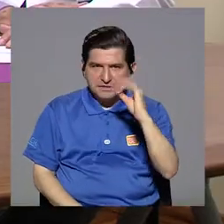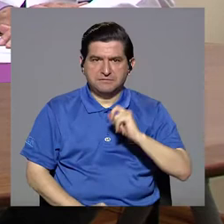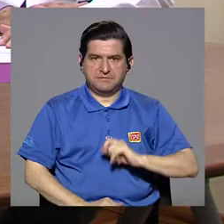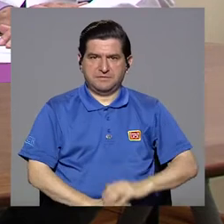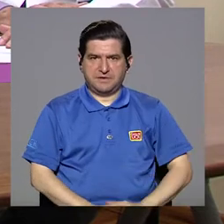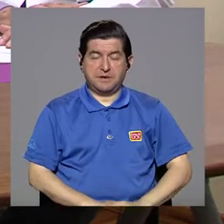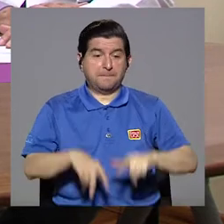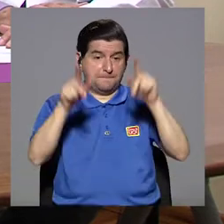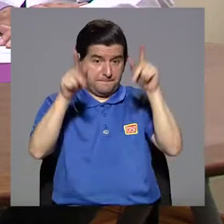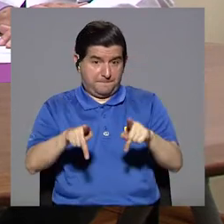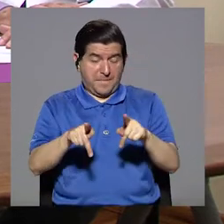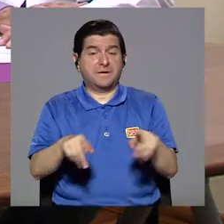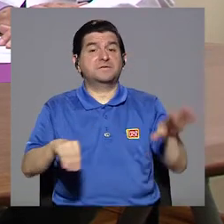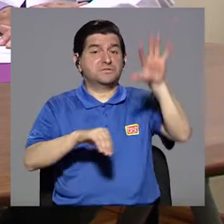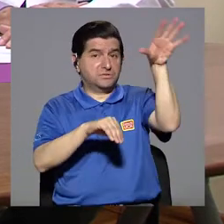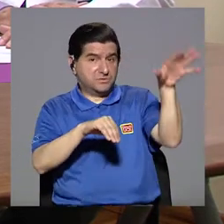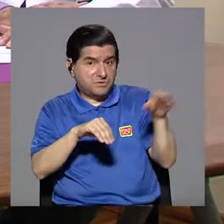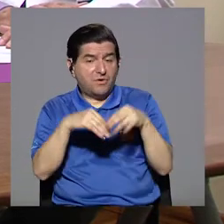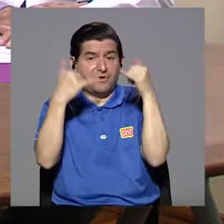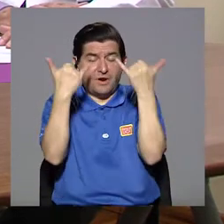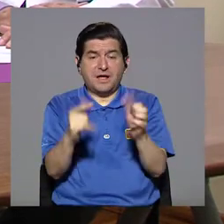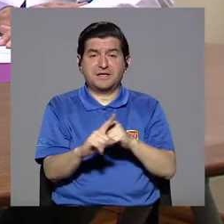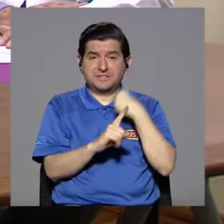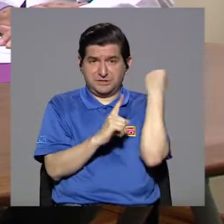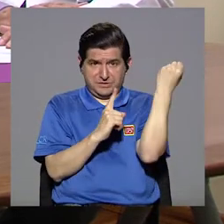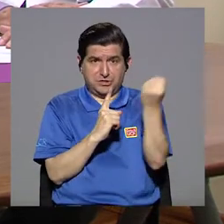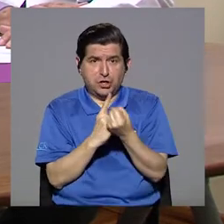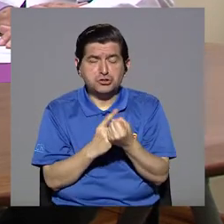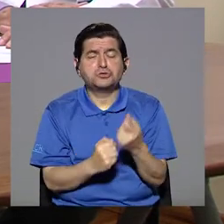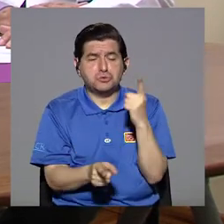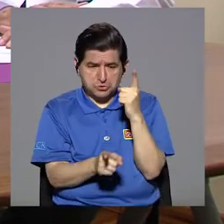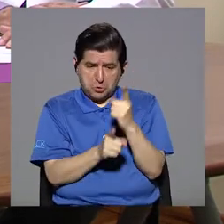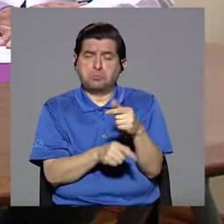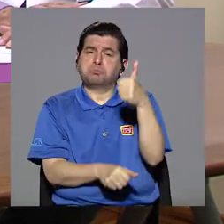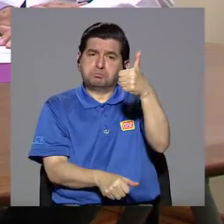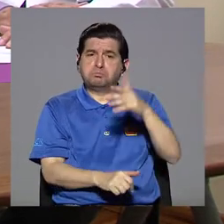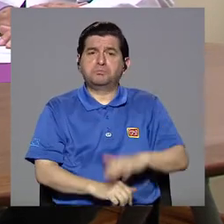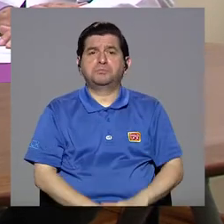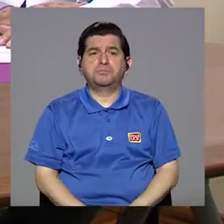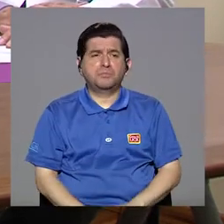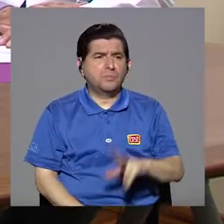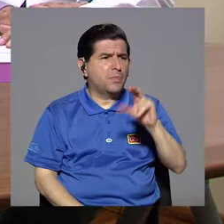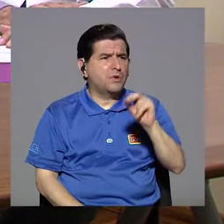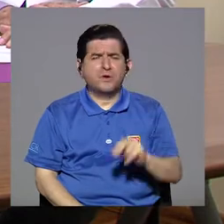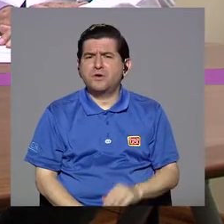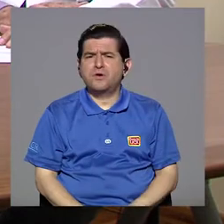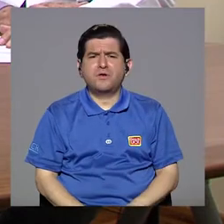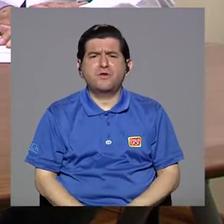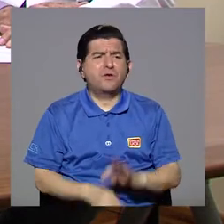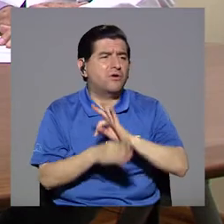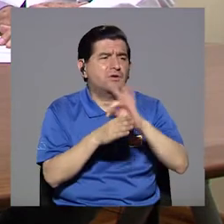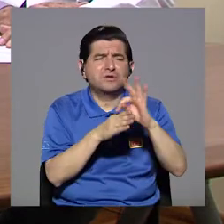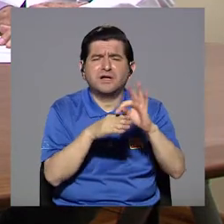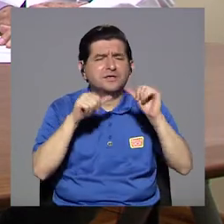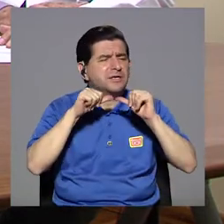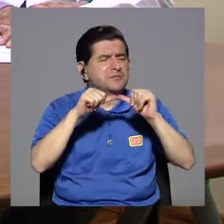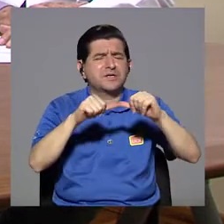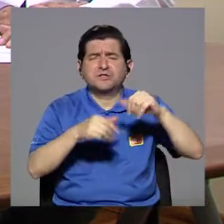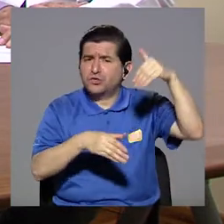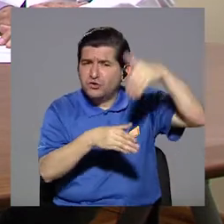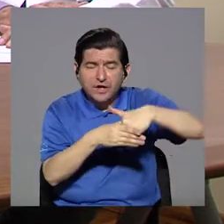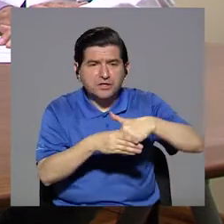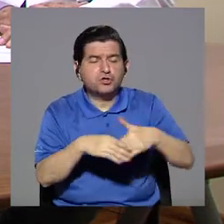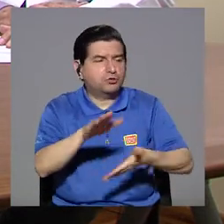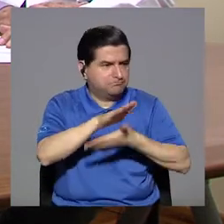correctamente el paciente además y ya estamos estado de condición aceptable para no cumplir el tratamiento que dura varios días